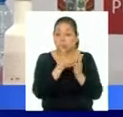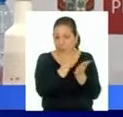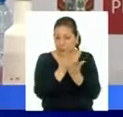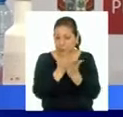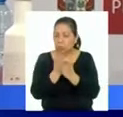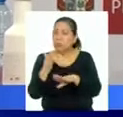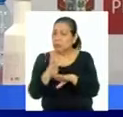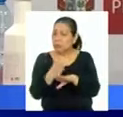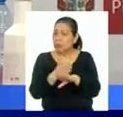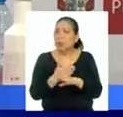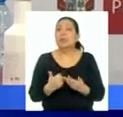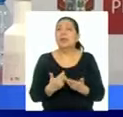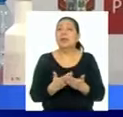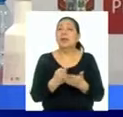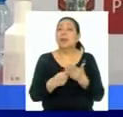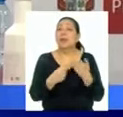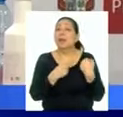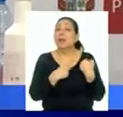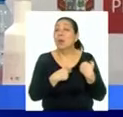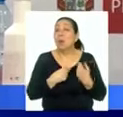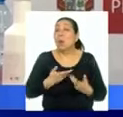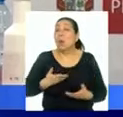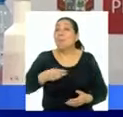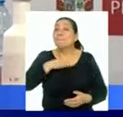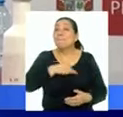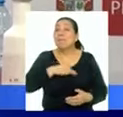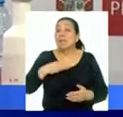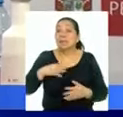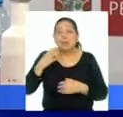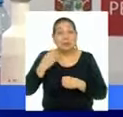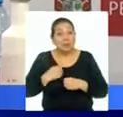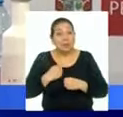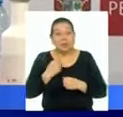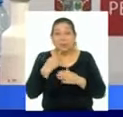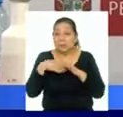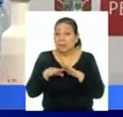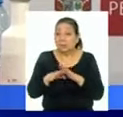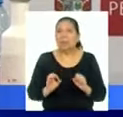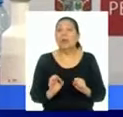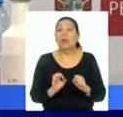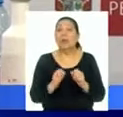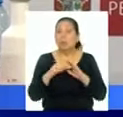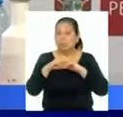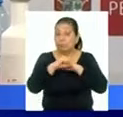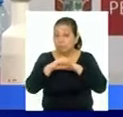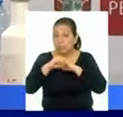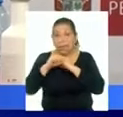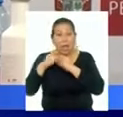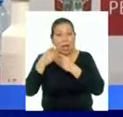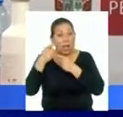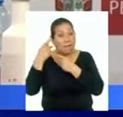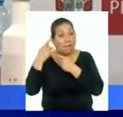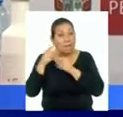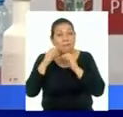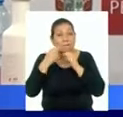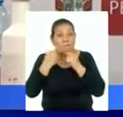está desarrollando. Lo que corresponde a la parte del Ministerio del Interior, la Oficina de Integridad Pública, se publicó el informe